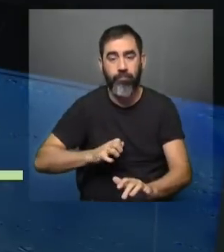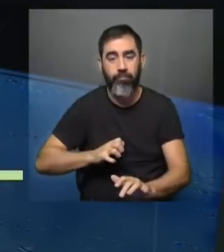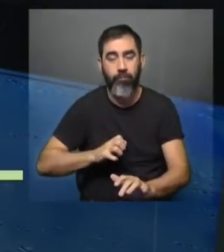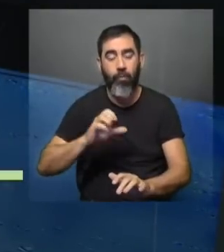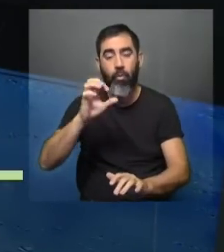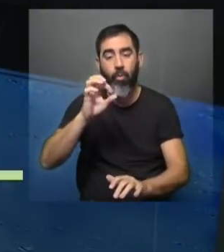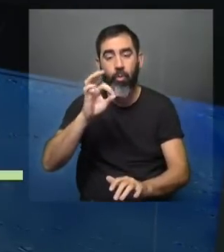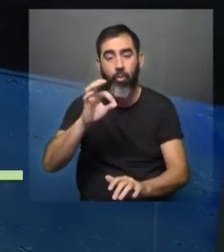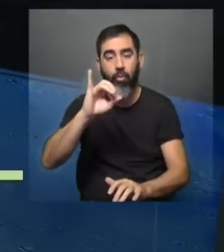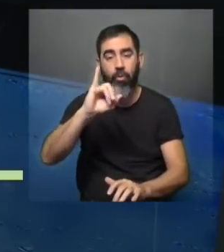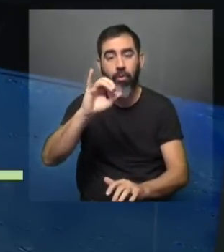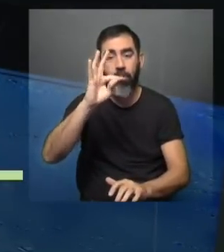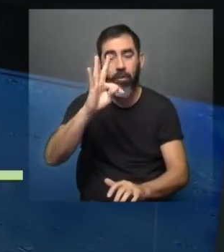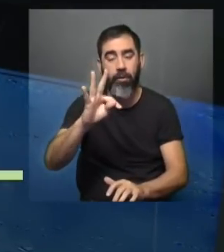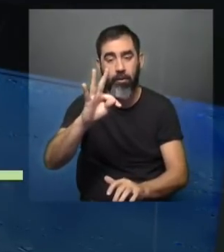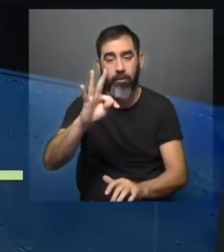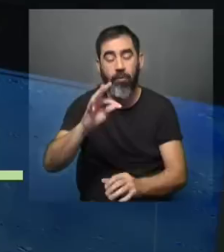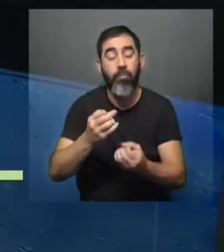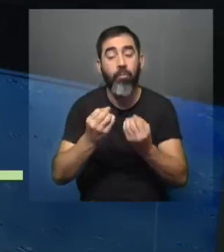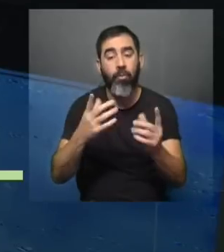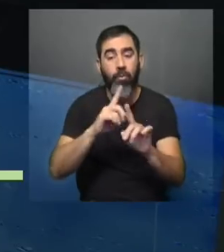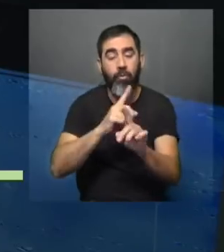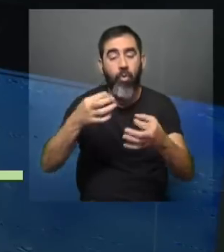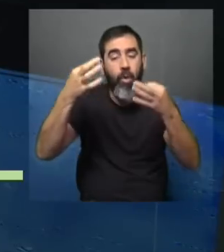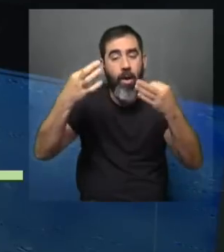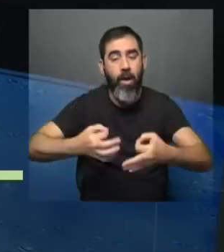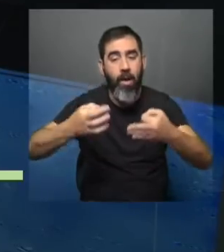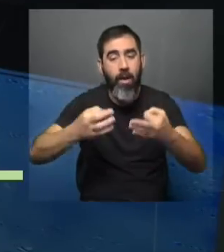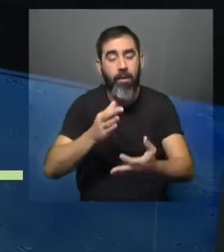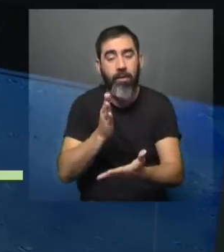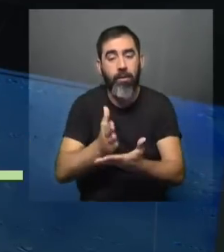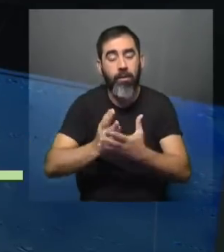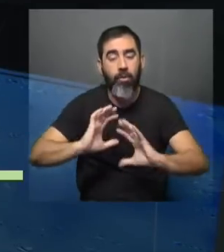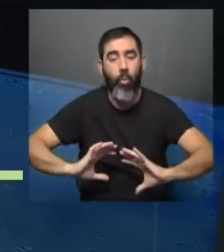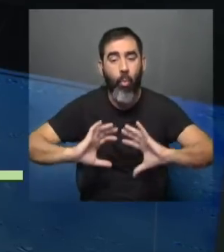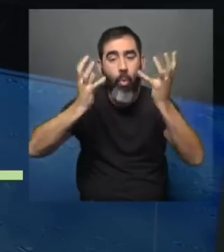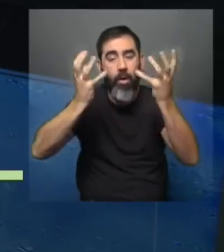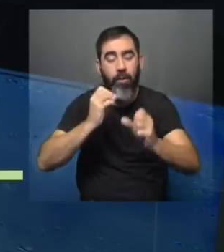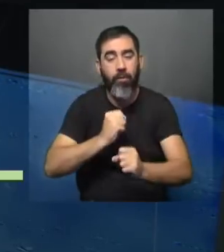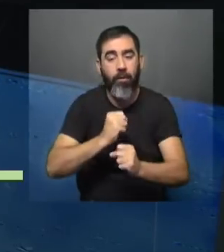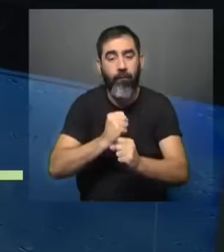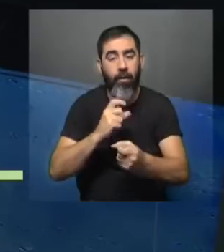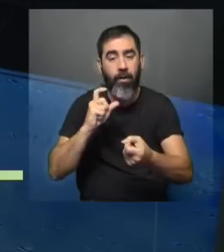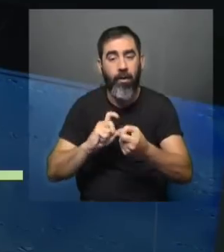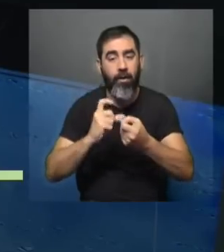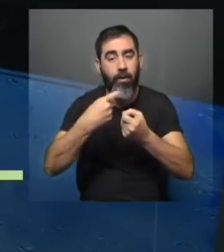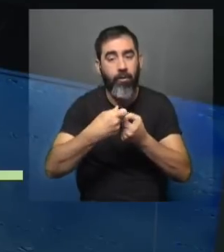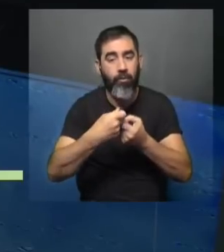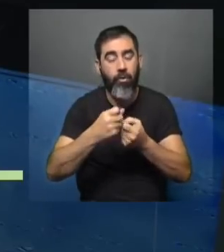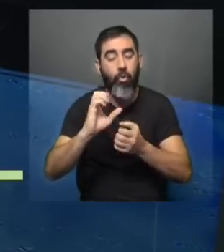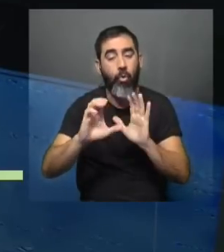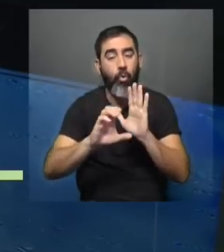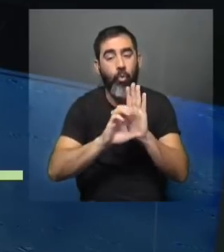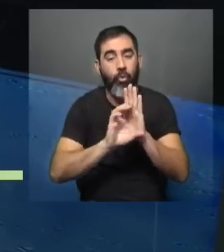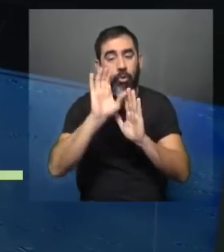la organización Internacional del trabajo por no garantizar el derecho a huelga de los trabajadores agremiados consagrados en la